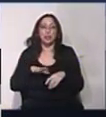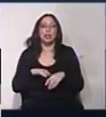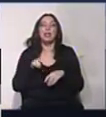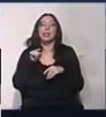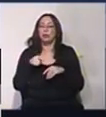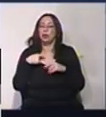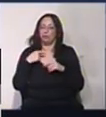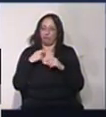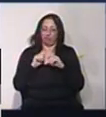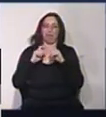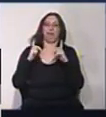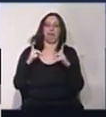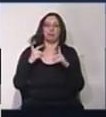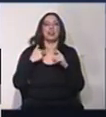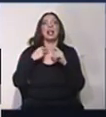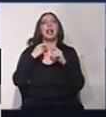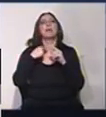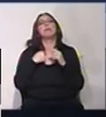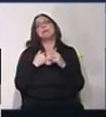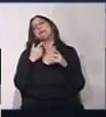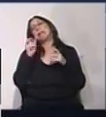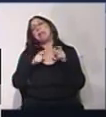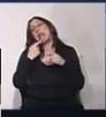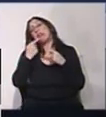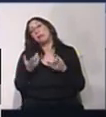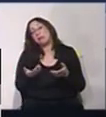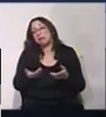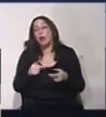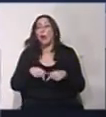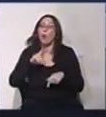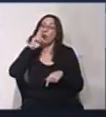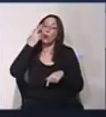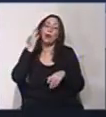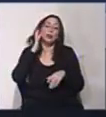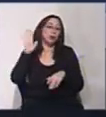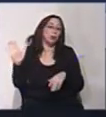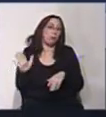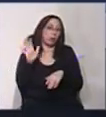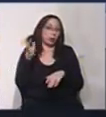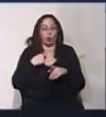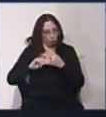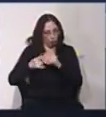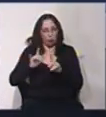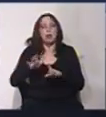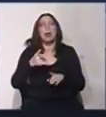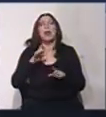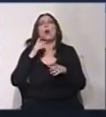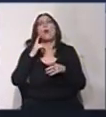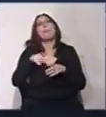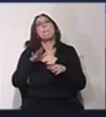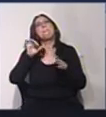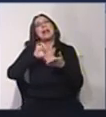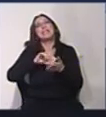llama la atención, porque en general la gente dice, bueno, pero Uruguay supuestamente, yo no estoy de acuerdo, un país gris, no sé cuánto, pero